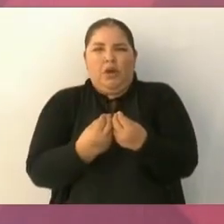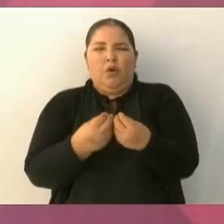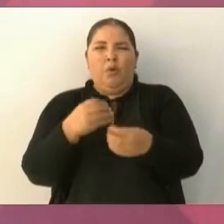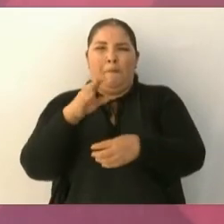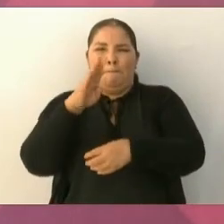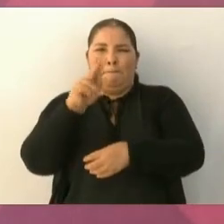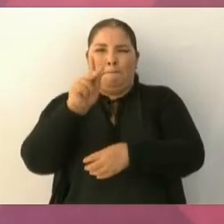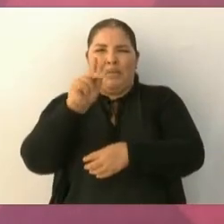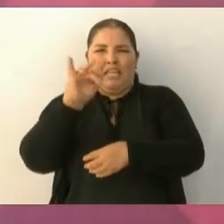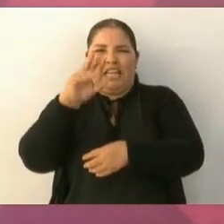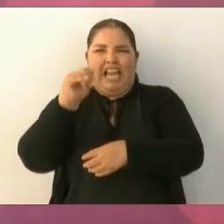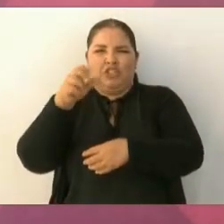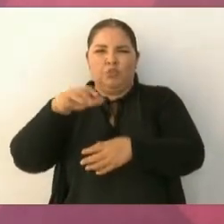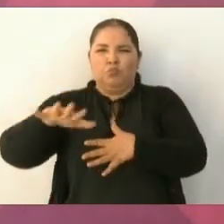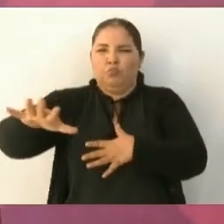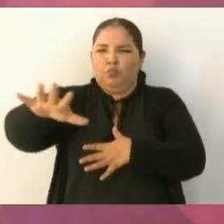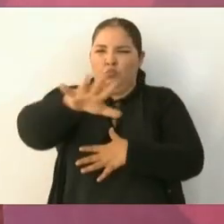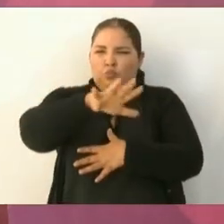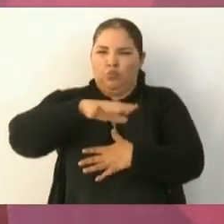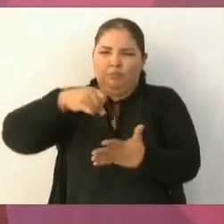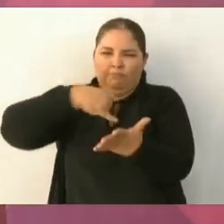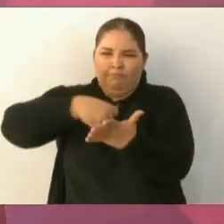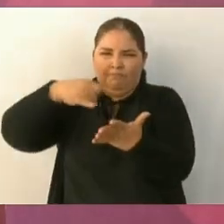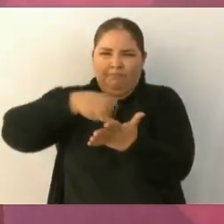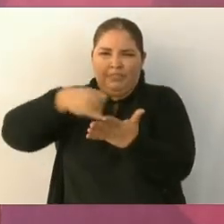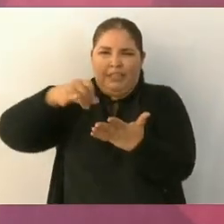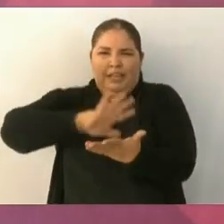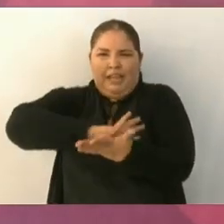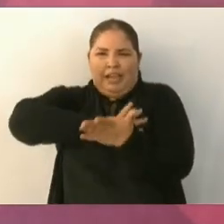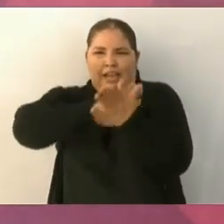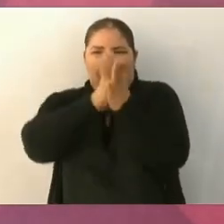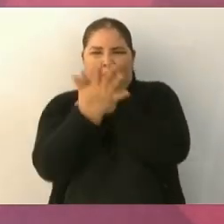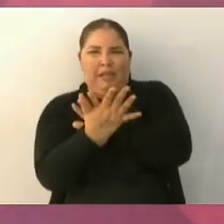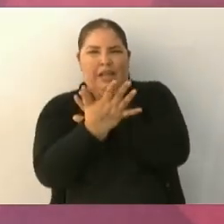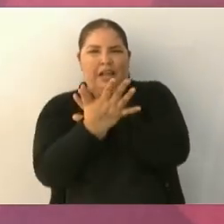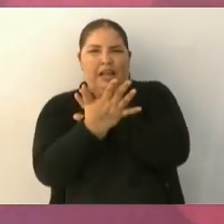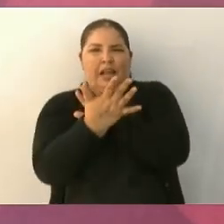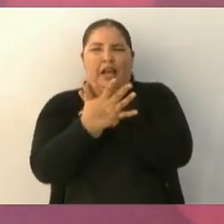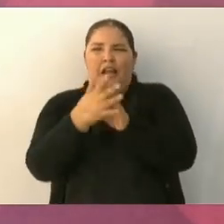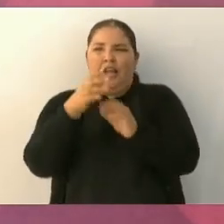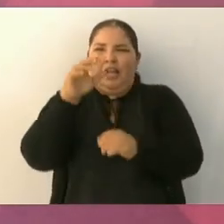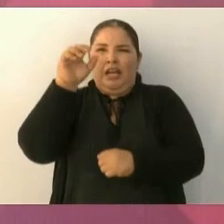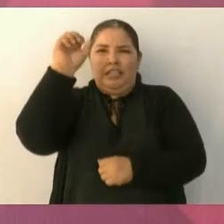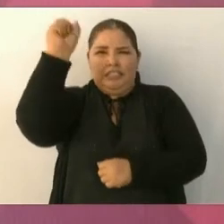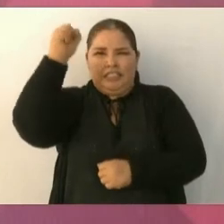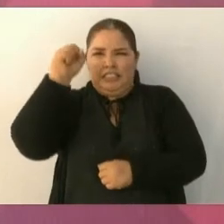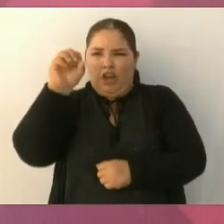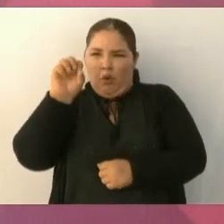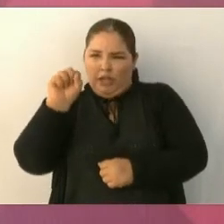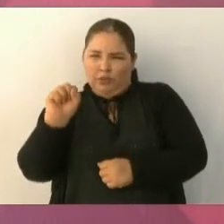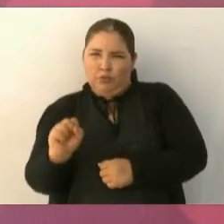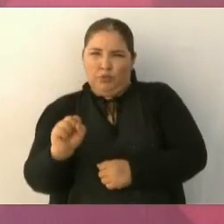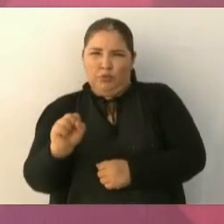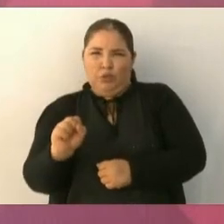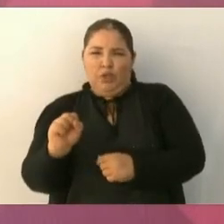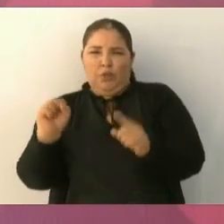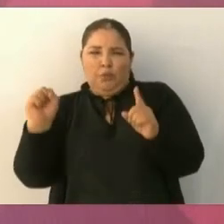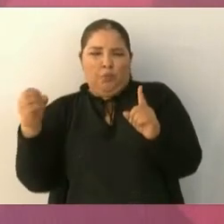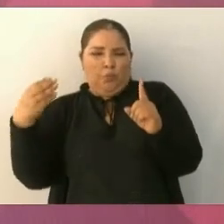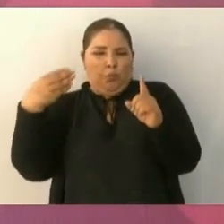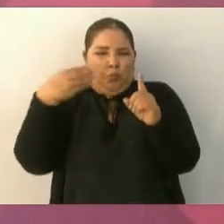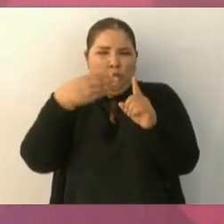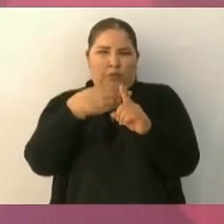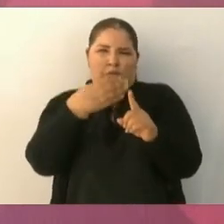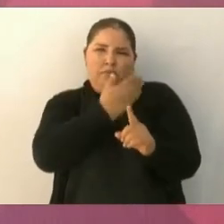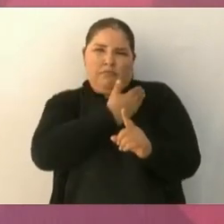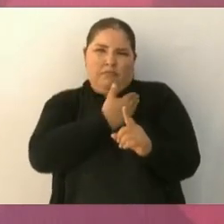su zona de riego, transformarán la realidad del sur del estado y contribuirán al objetivo del presidente López Obrador